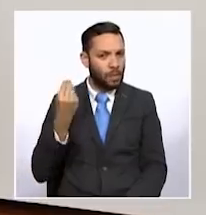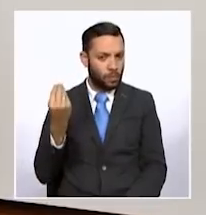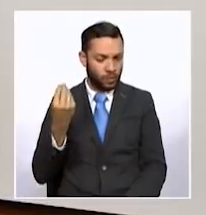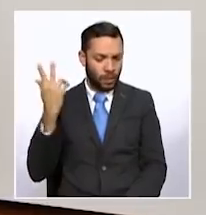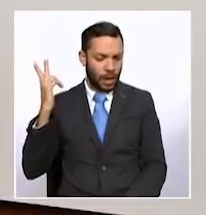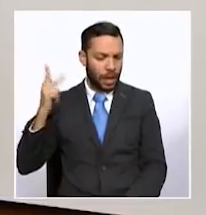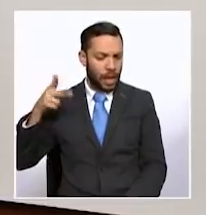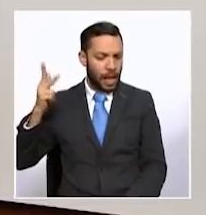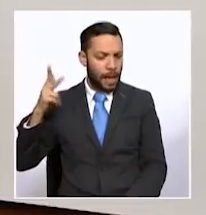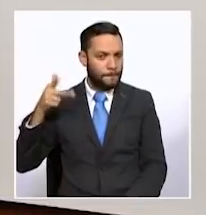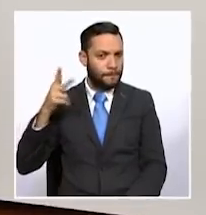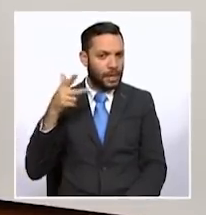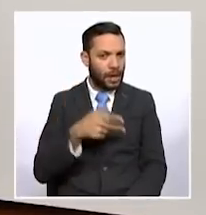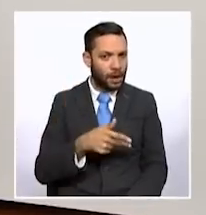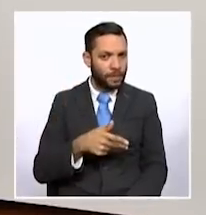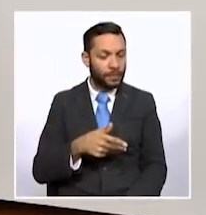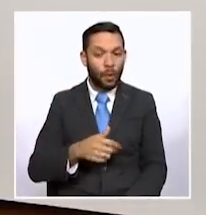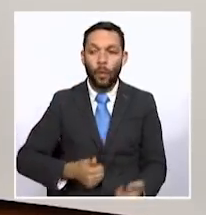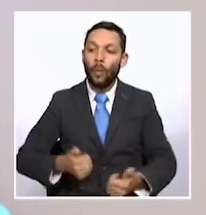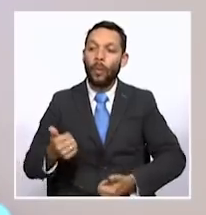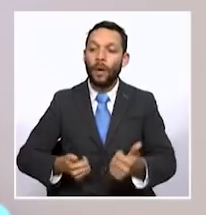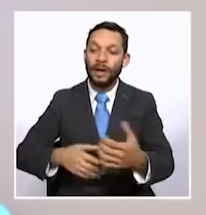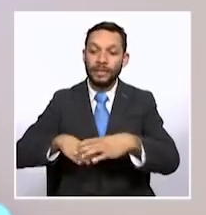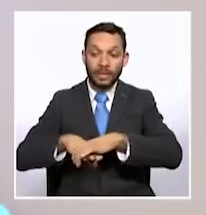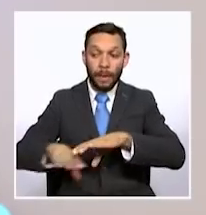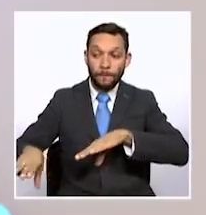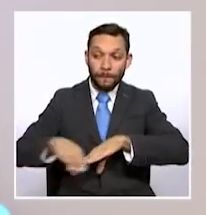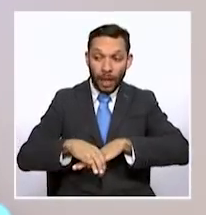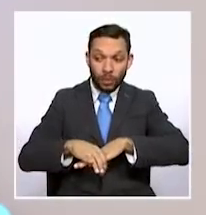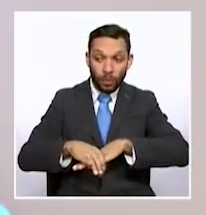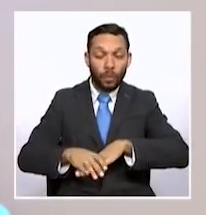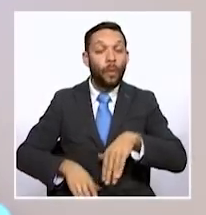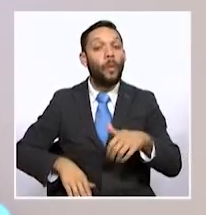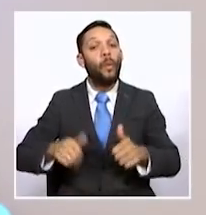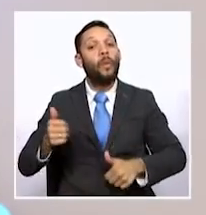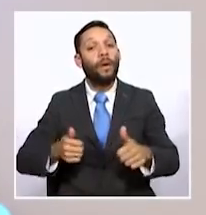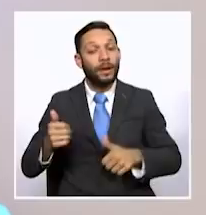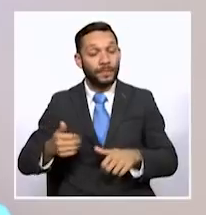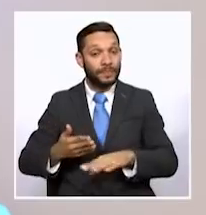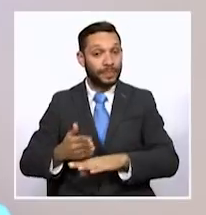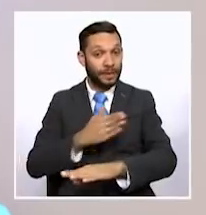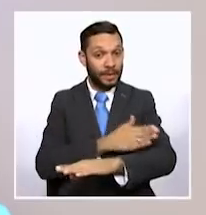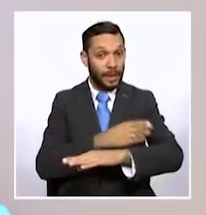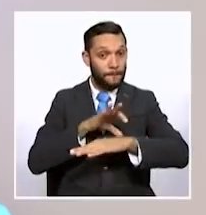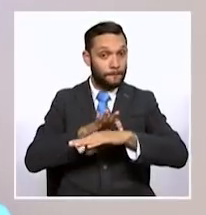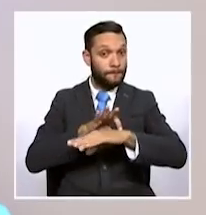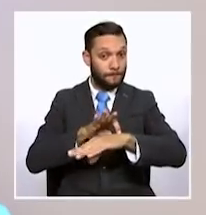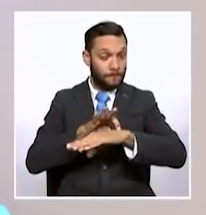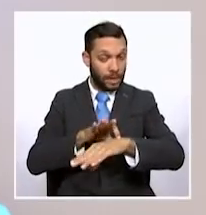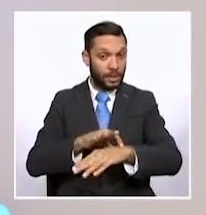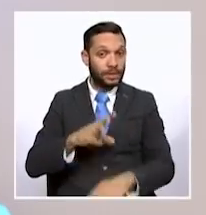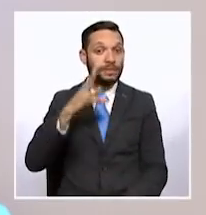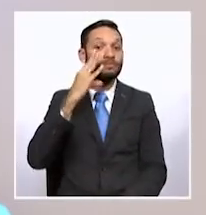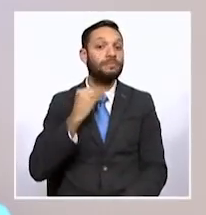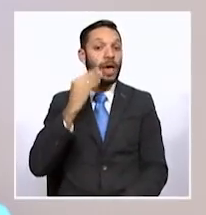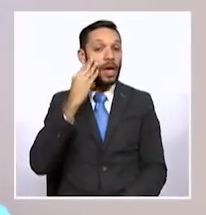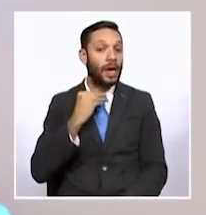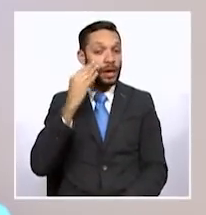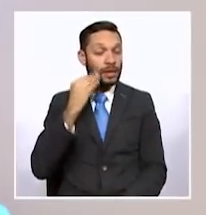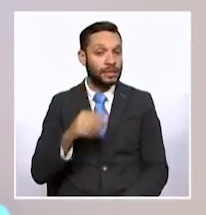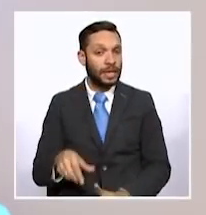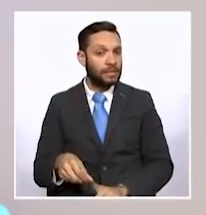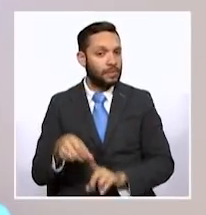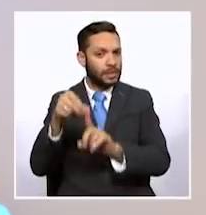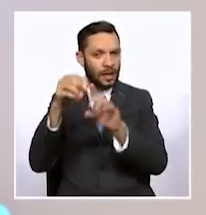nosotros. ¿Con cuáles zapatos? En alguna oportunidad tuve acá un médico podólogo, ortopedista especializado en